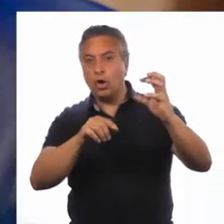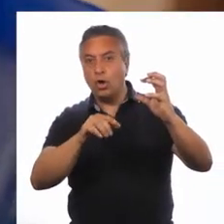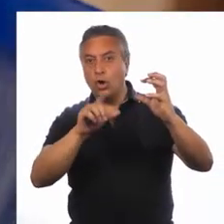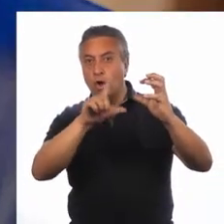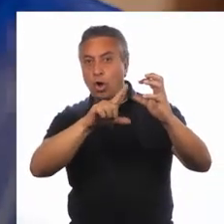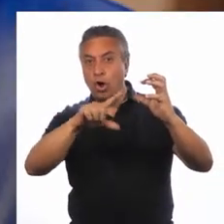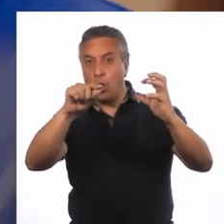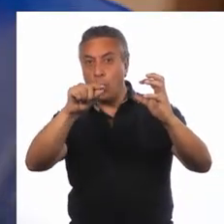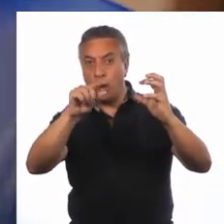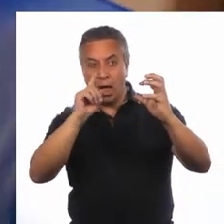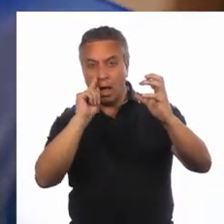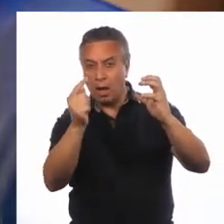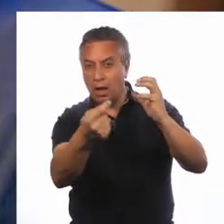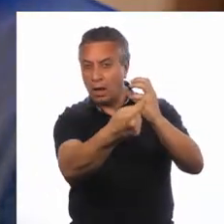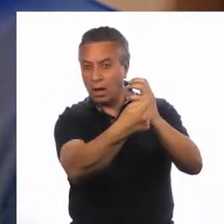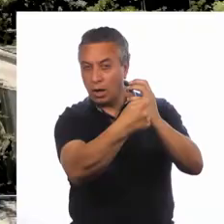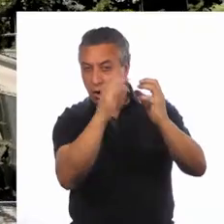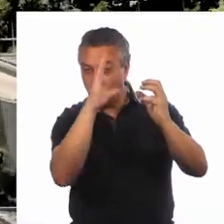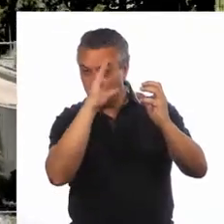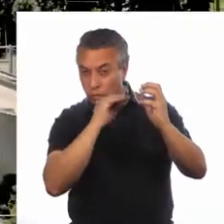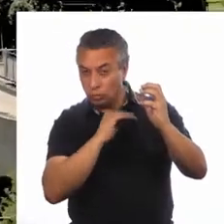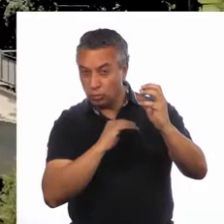Averigüemos qué tan oscuro es.